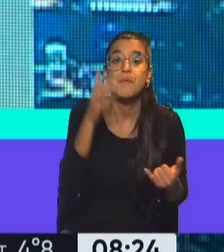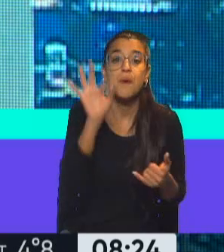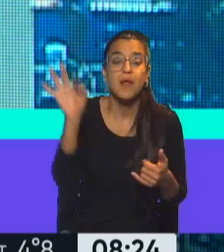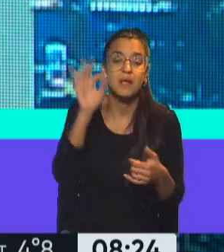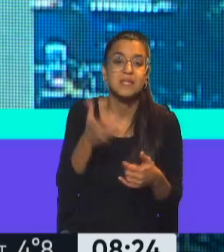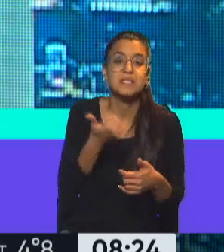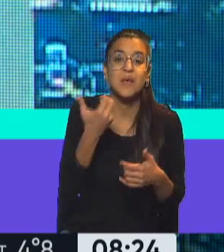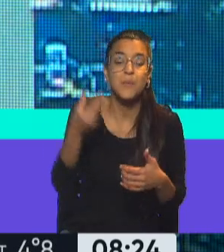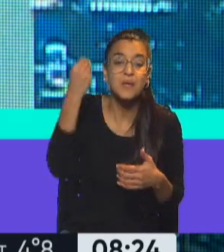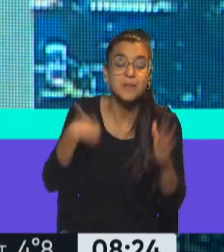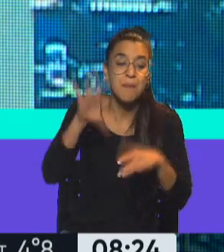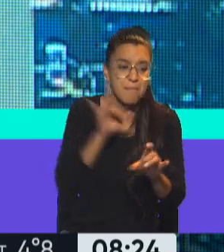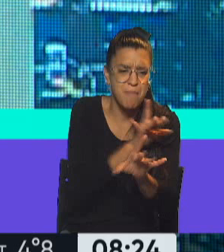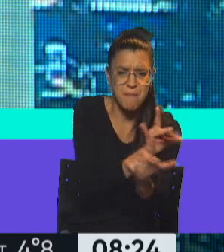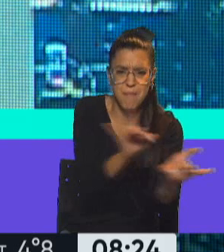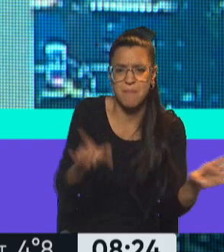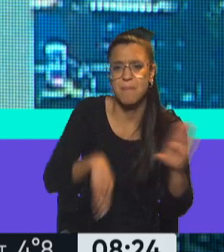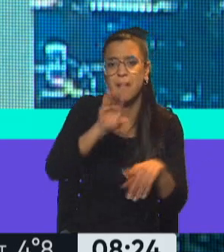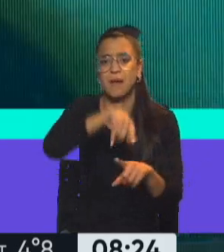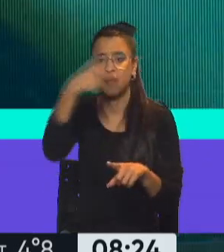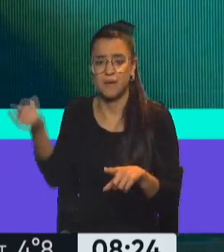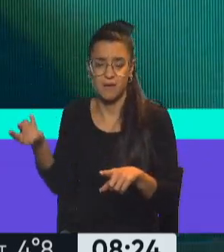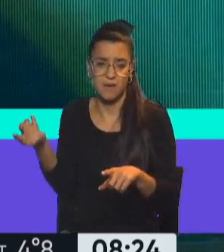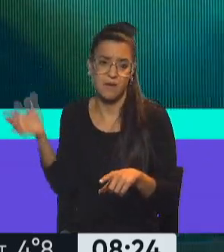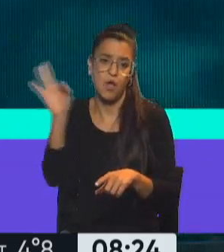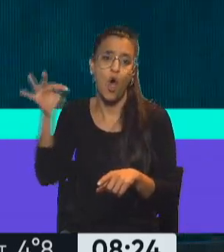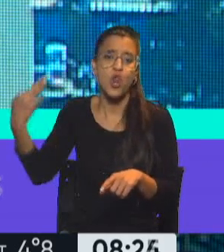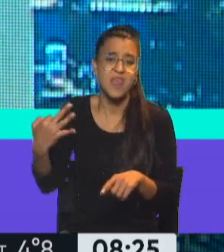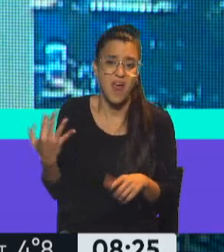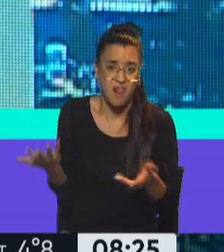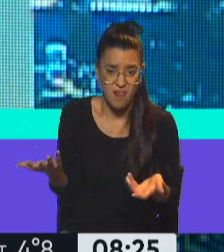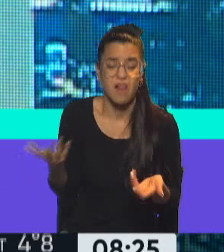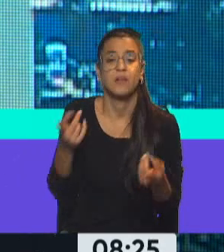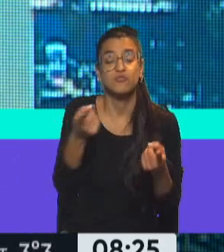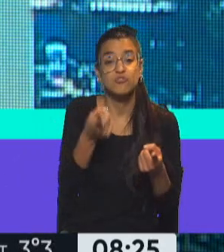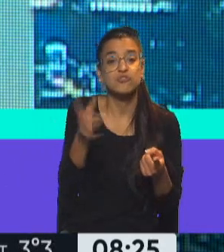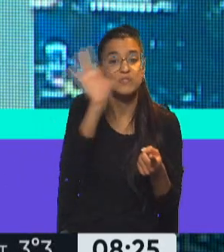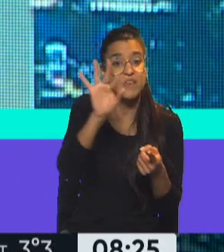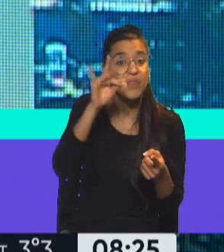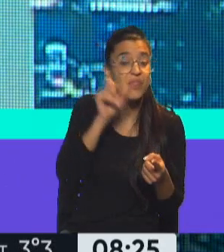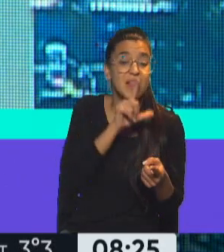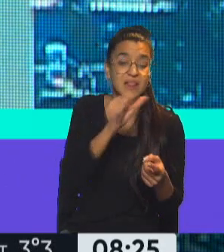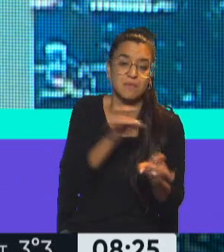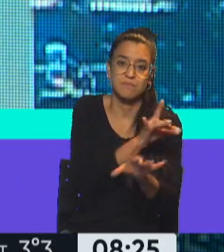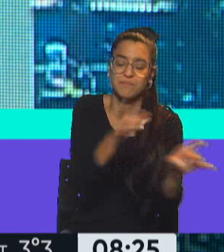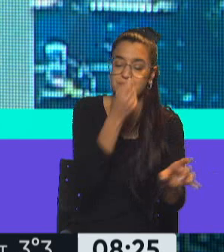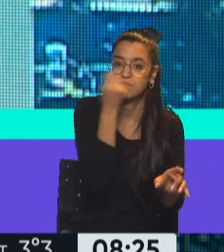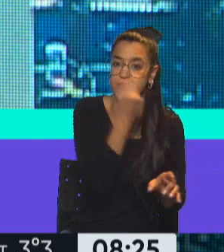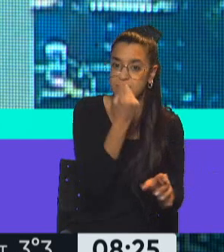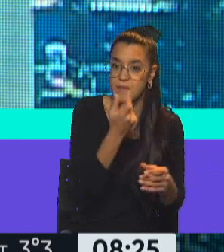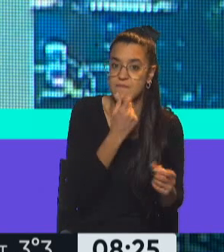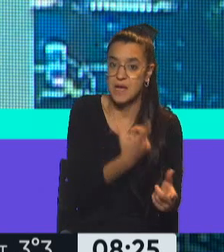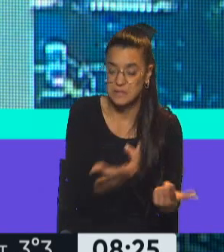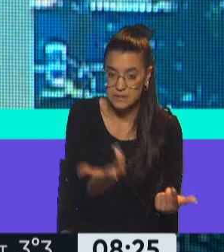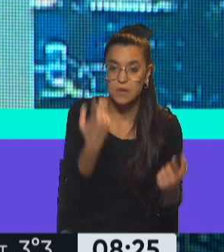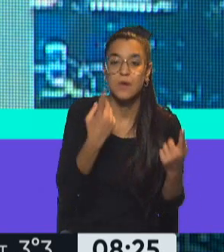6 veces más riesgo de transmisión que la variante original o que la cepa original. Entonces, es una variante que se transmite muy fácilmente. ¿Cuál es la